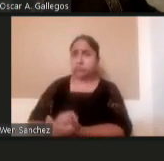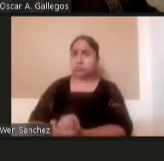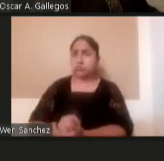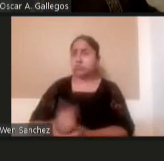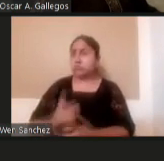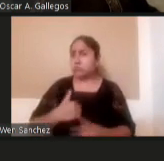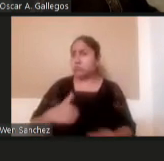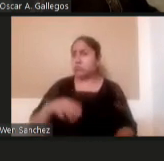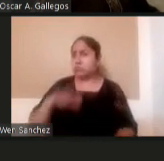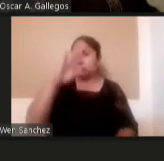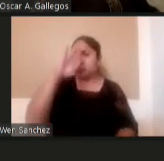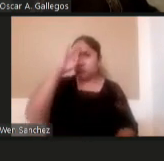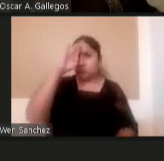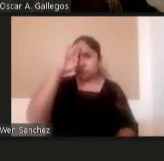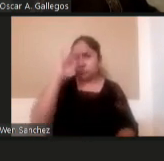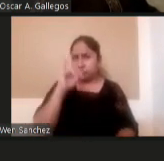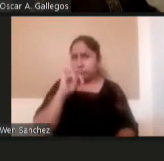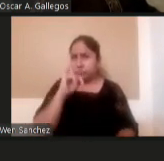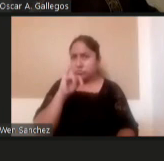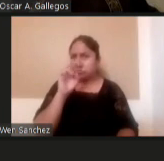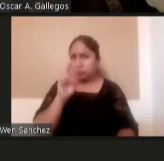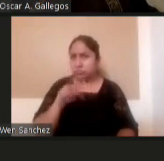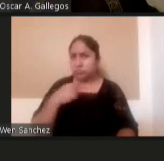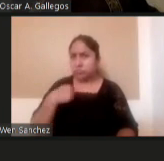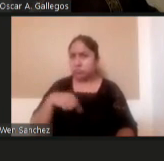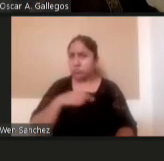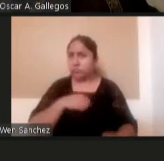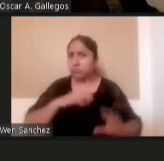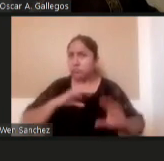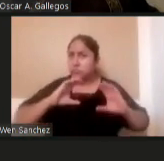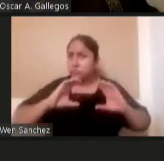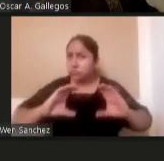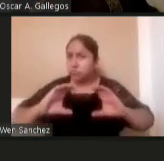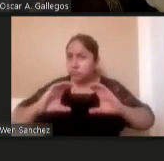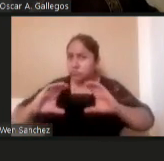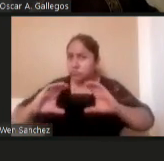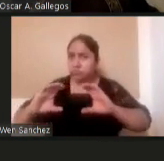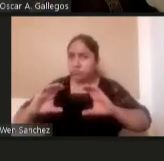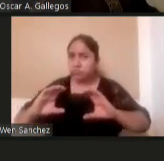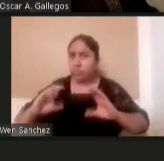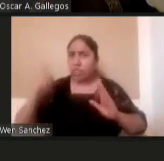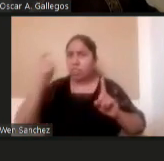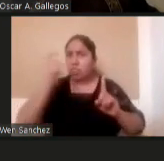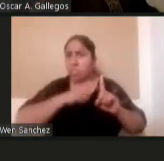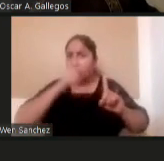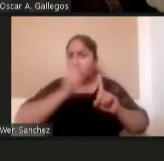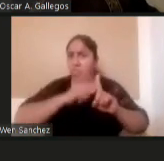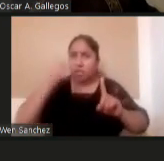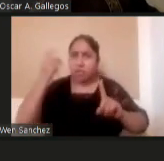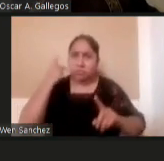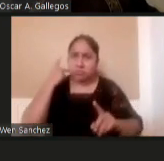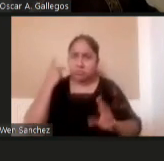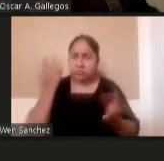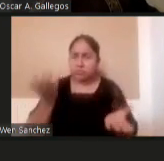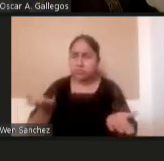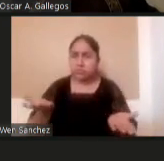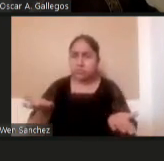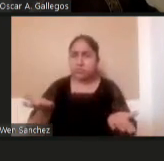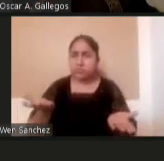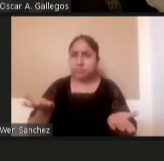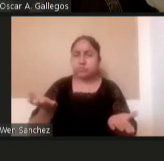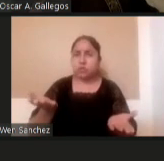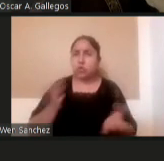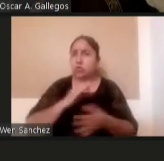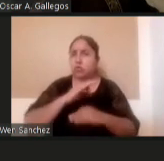creo de que debemos de ser cuidadosos a la hora de hacer señalamientos, porque después de todo, pues yo creo que todos tienen algunos errores,